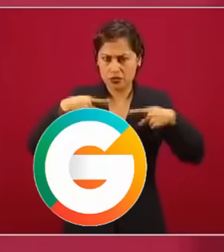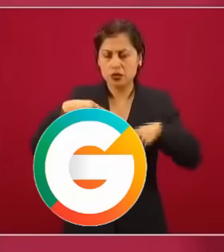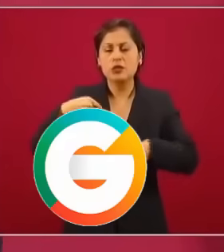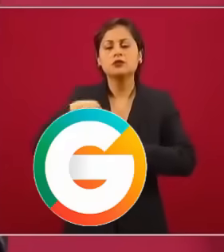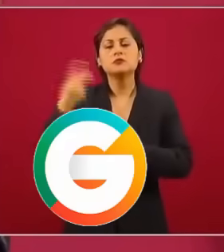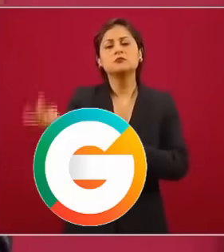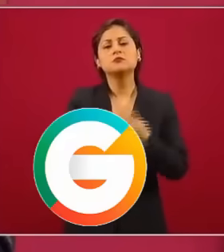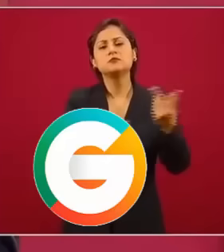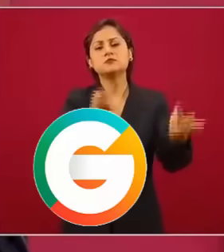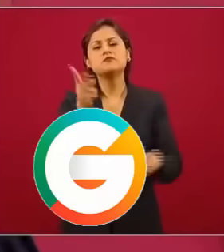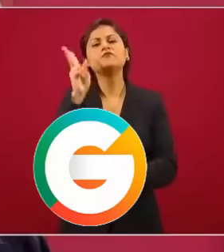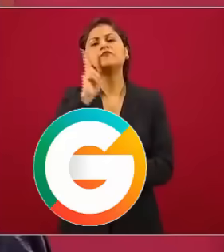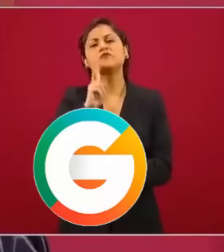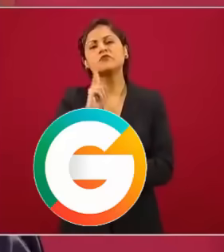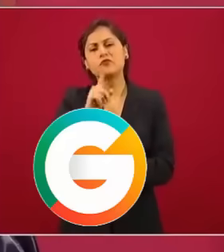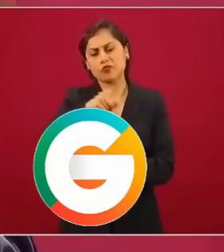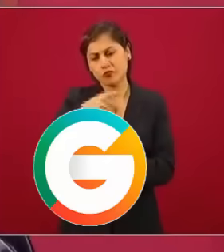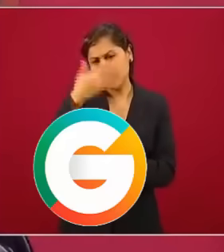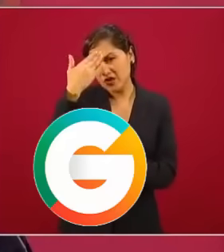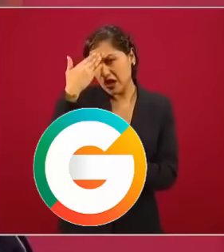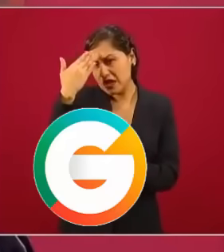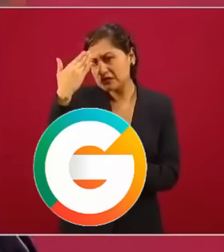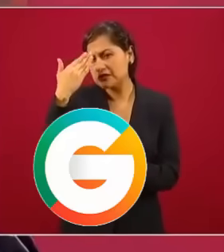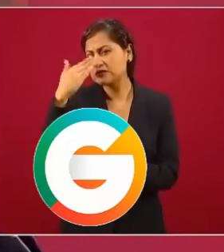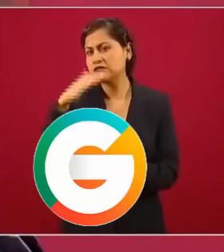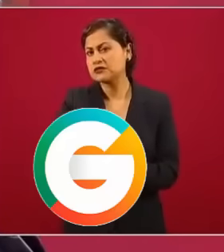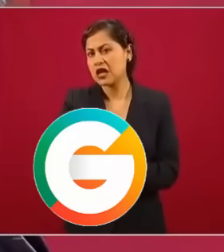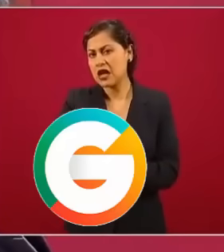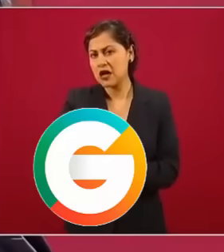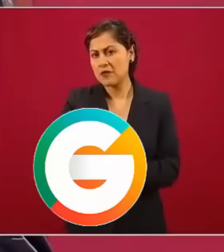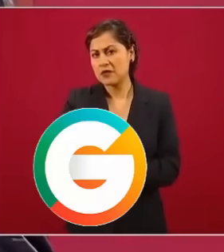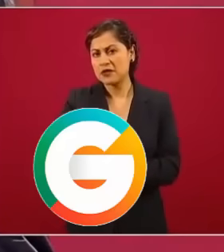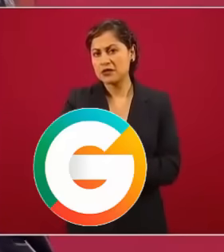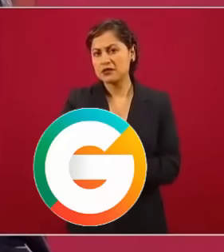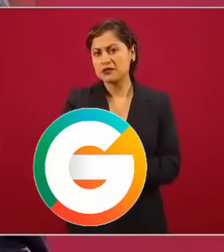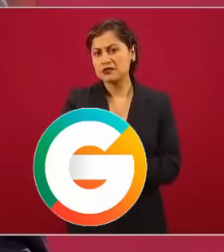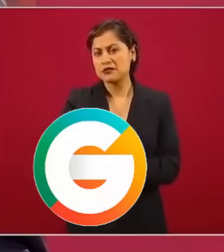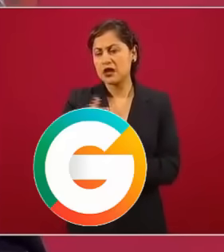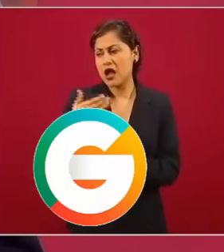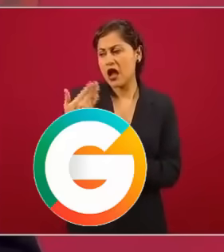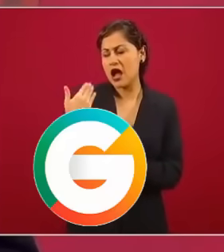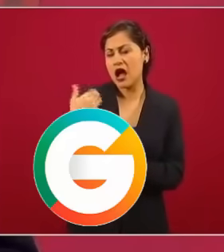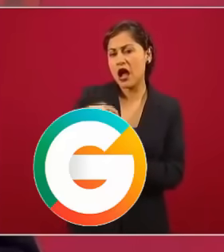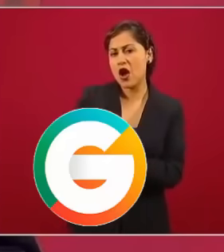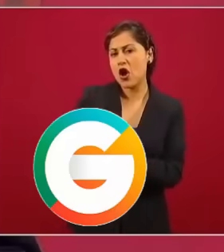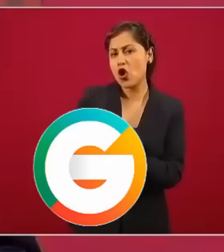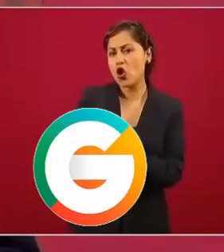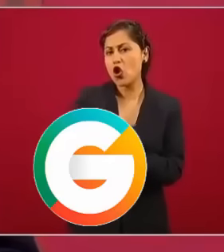los que saben que se acaba de comprar